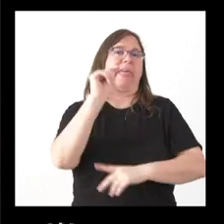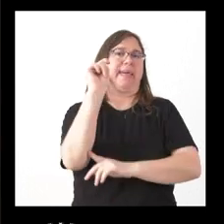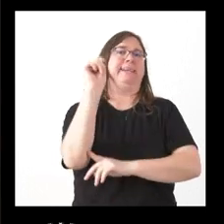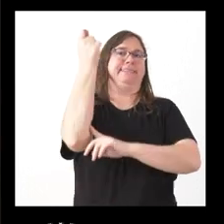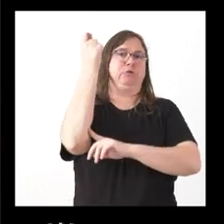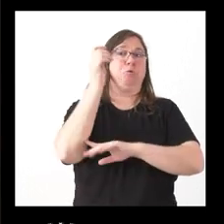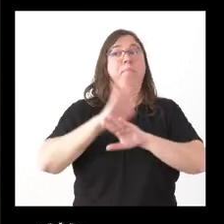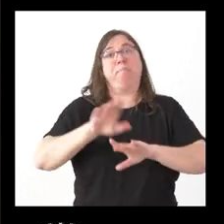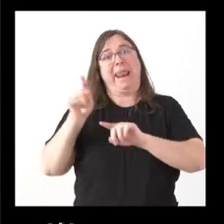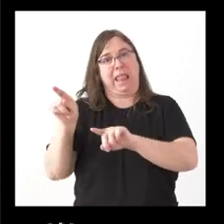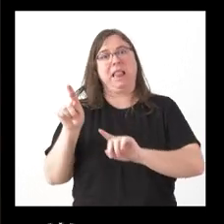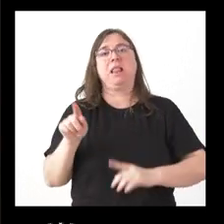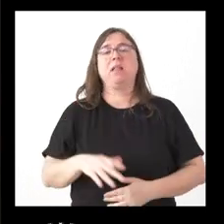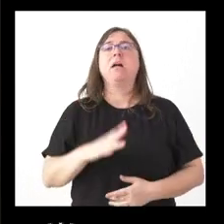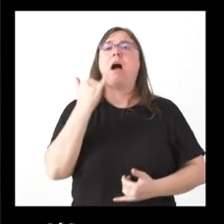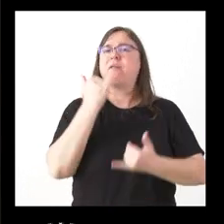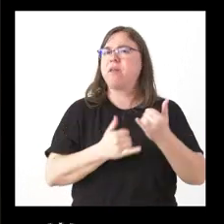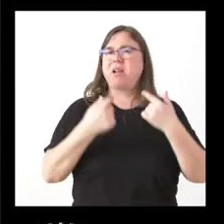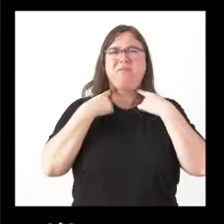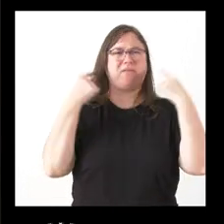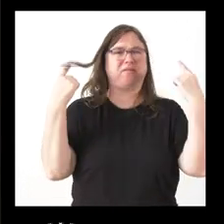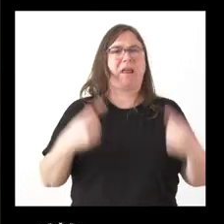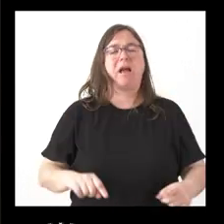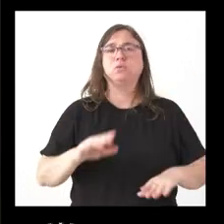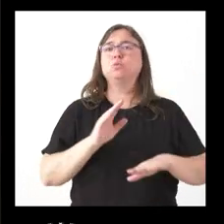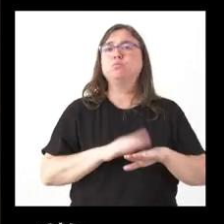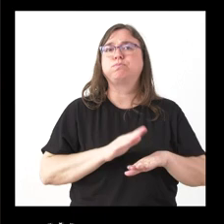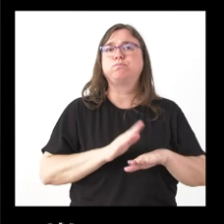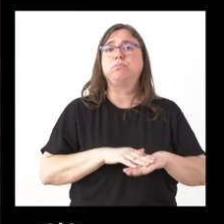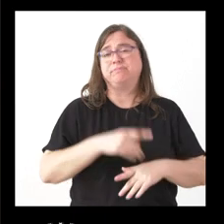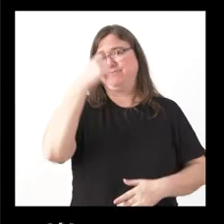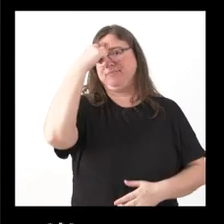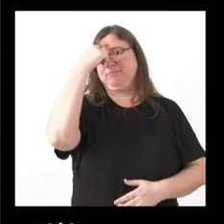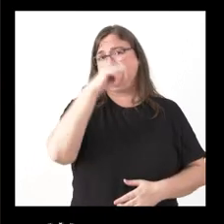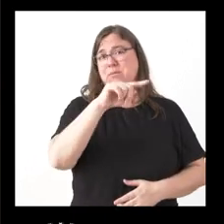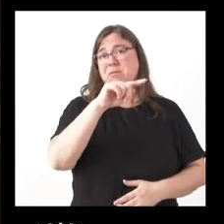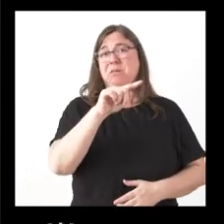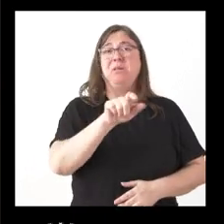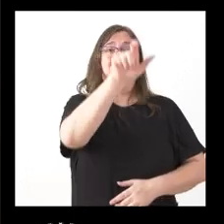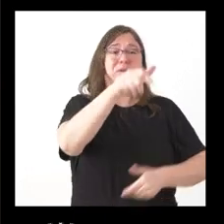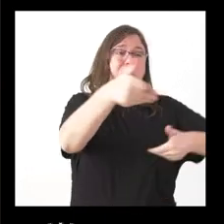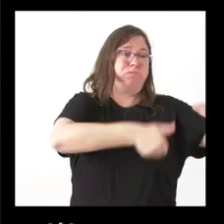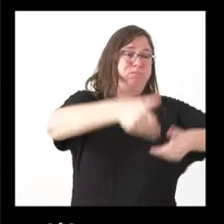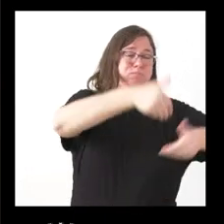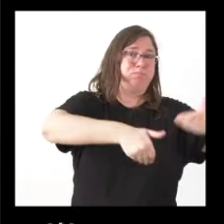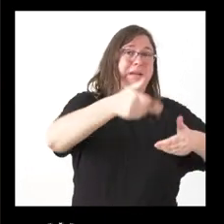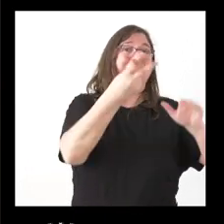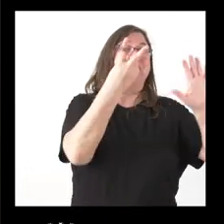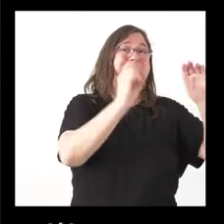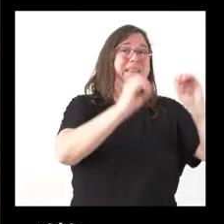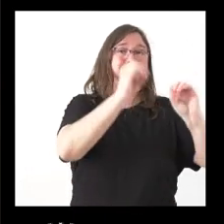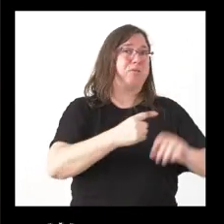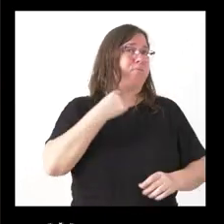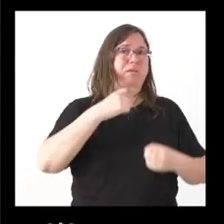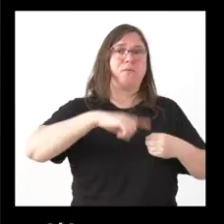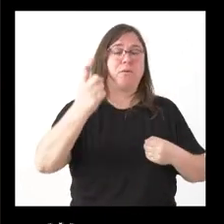éxito para él ha sido un fracaso en cuanto que como todo el mundo sabe el 70% de los jóvenes quedaron fuera y de eso le